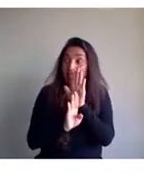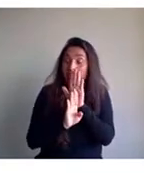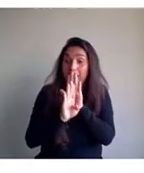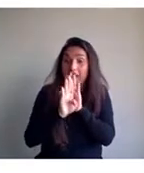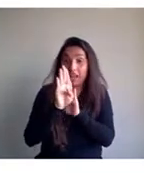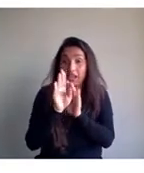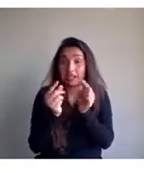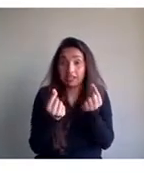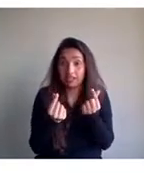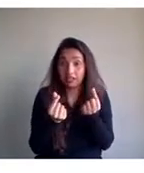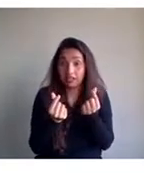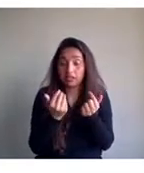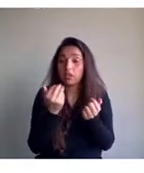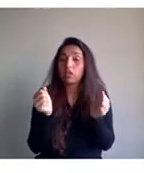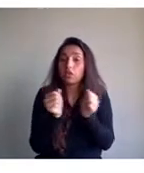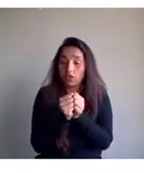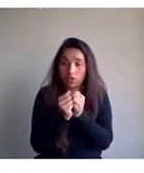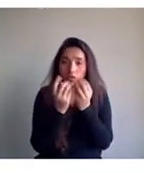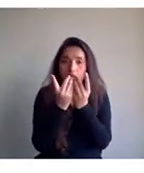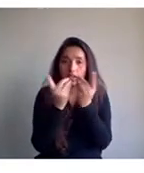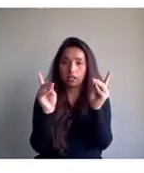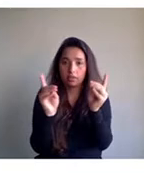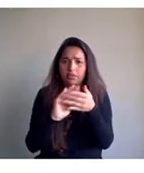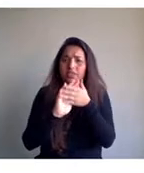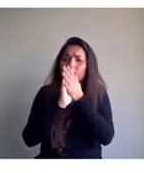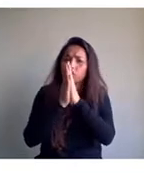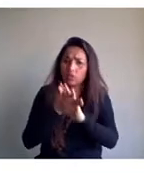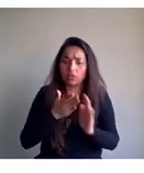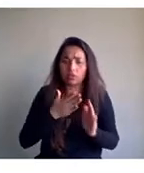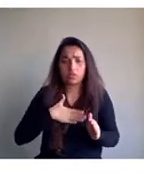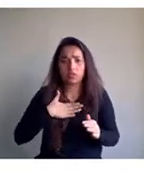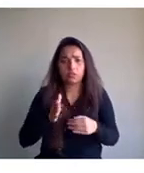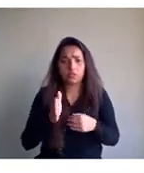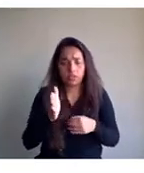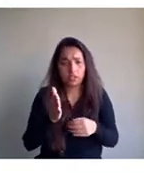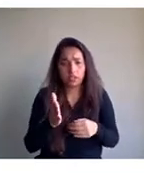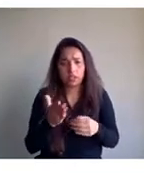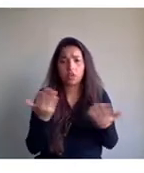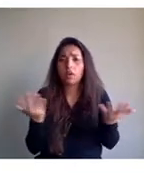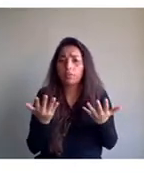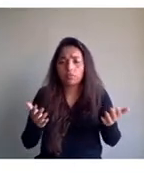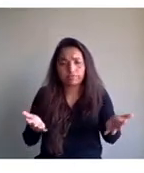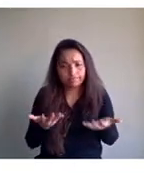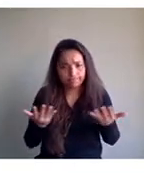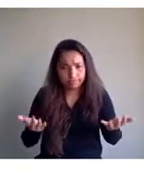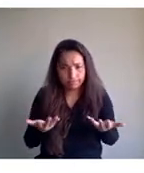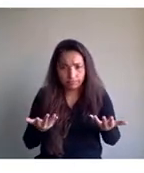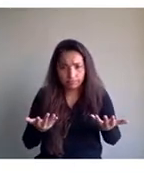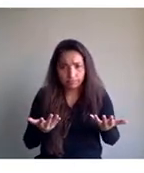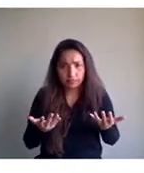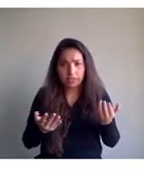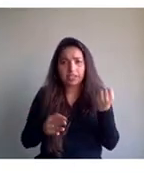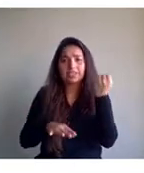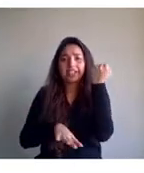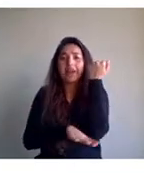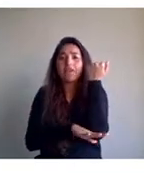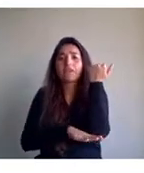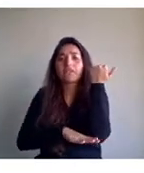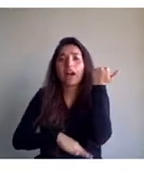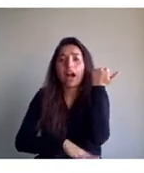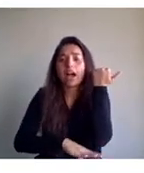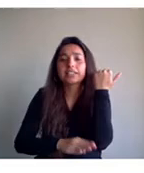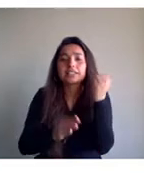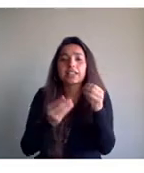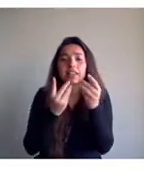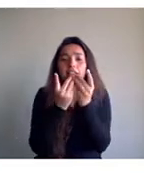casa que todos queremos seguir es fomentando y cimentando las bases de la democracia requiere de un crecimiento